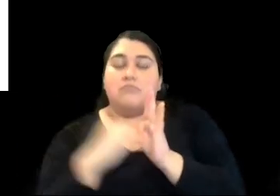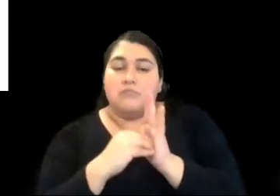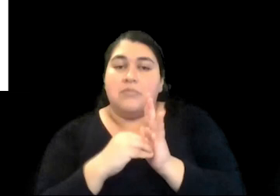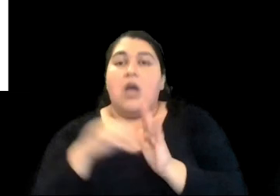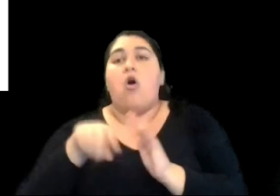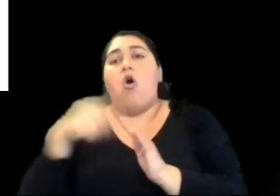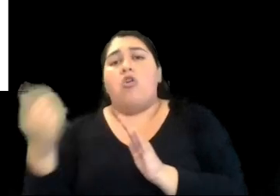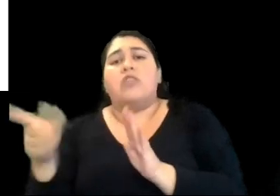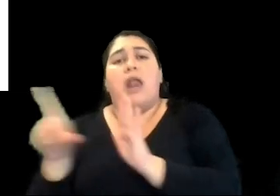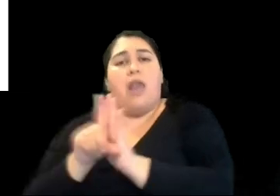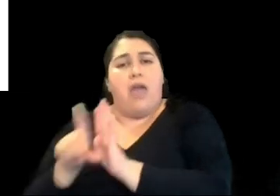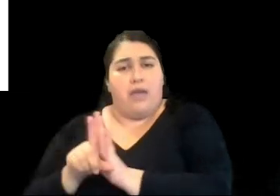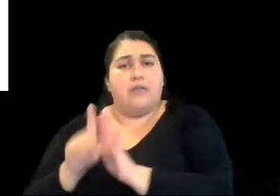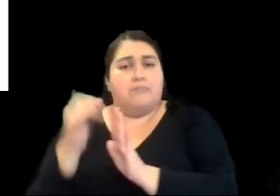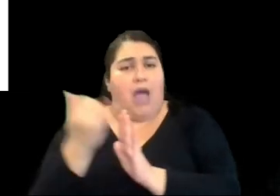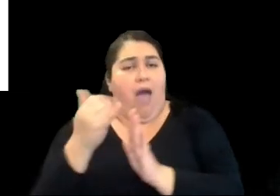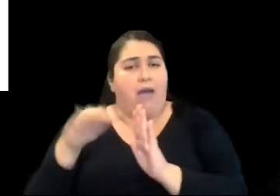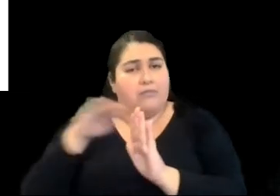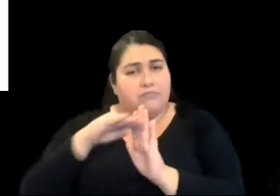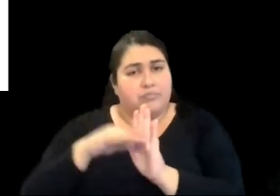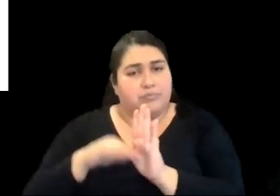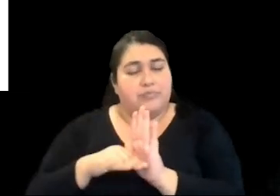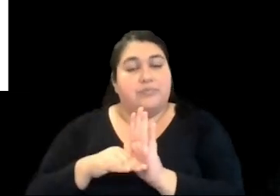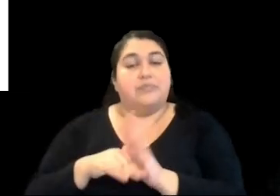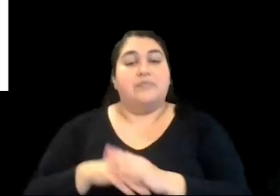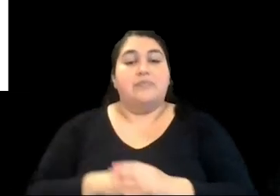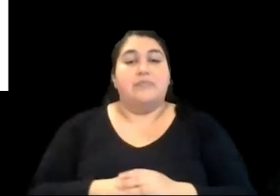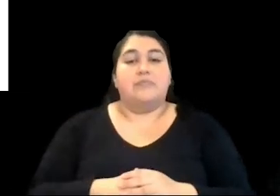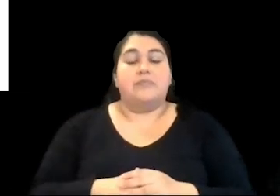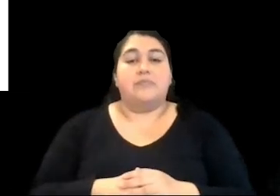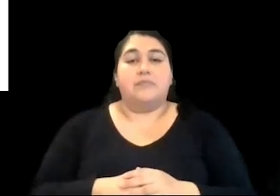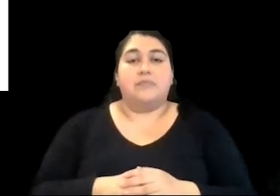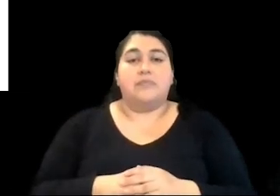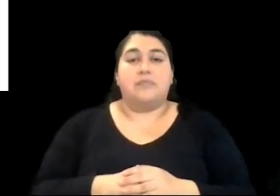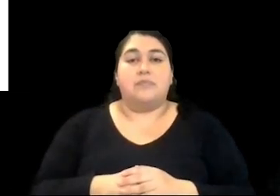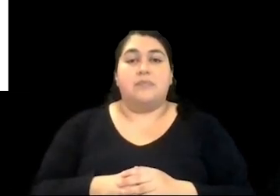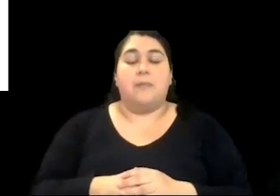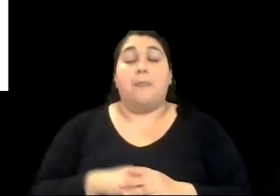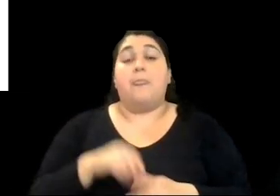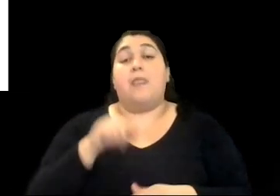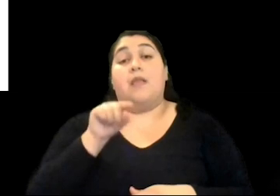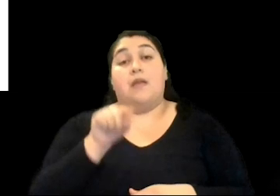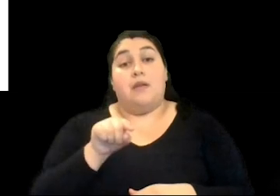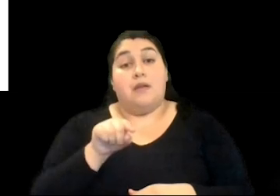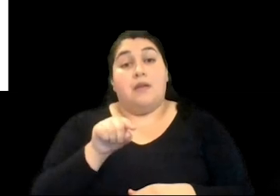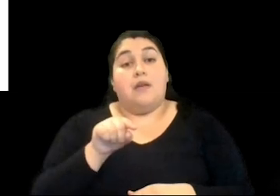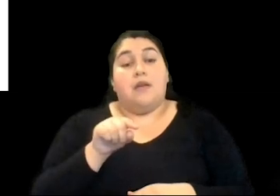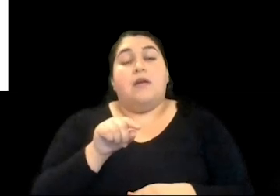normas. Y en este caso, lo que establece